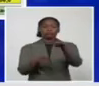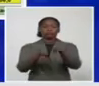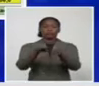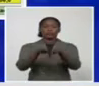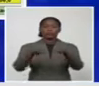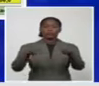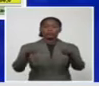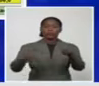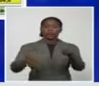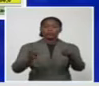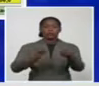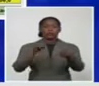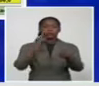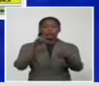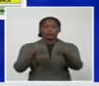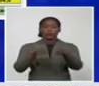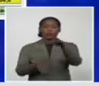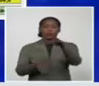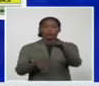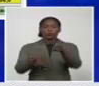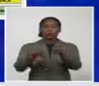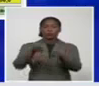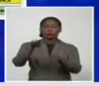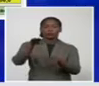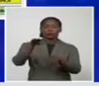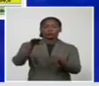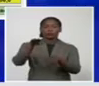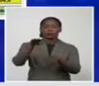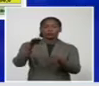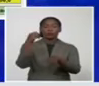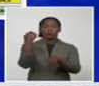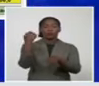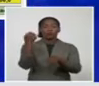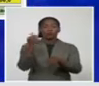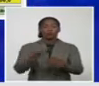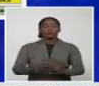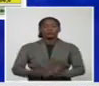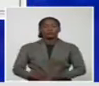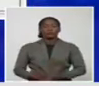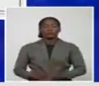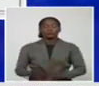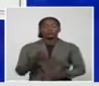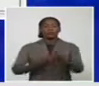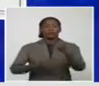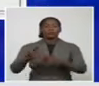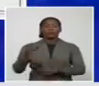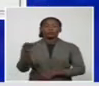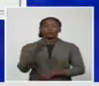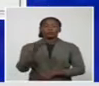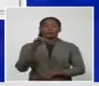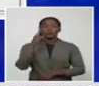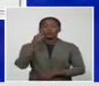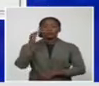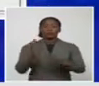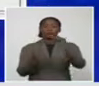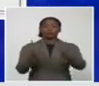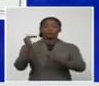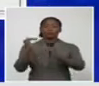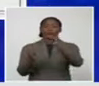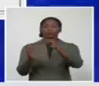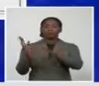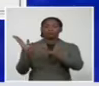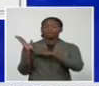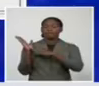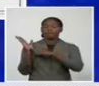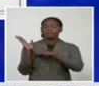transmisión. Los municipios que aportan el 50,7% de la incidencia de Cuba,